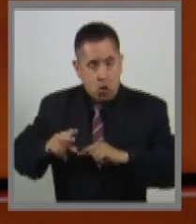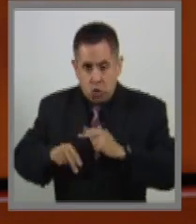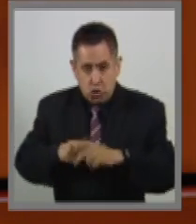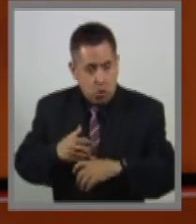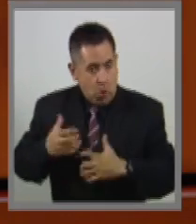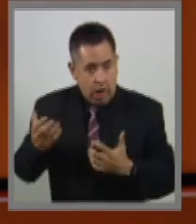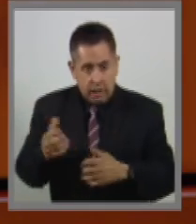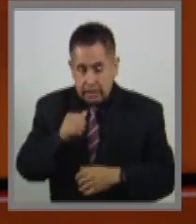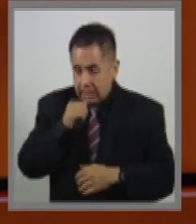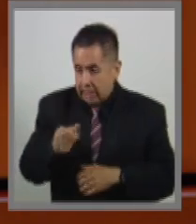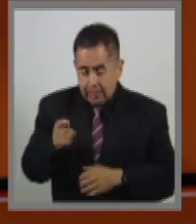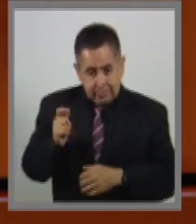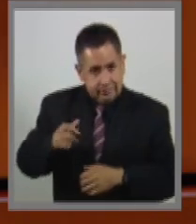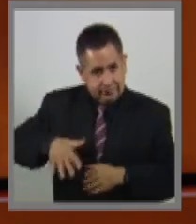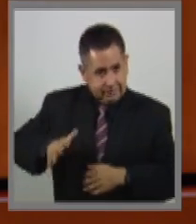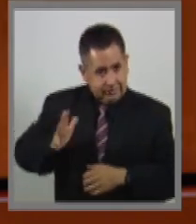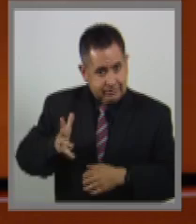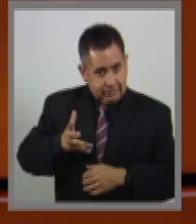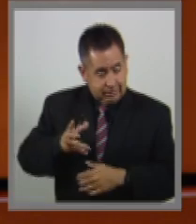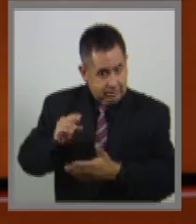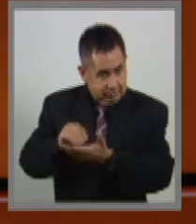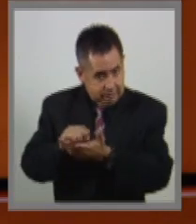en los términos de lo que ya tenemos,